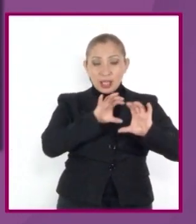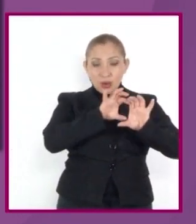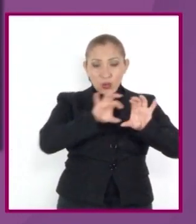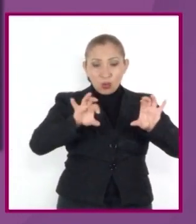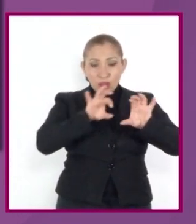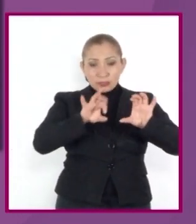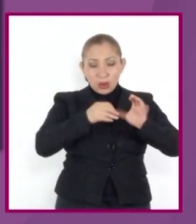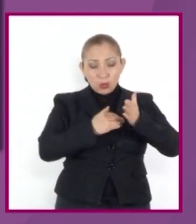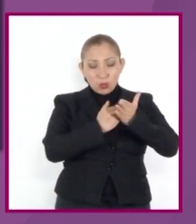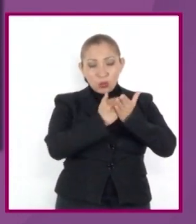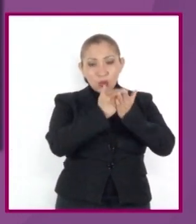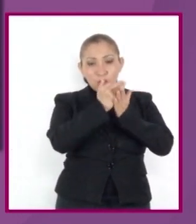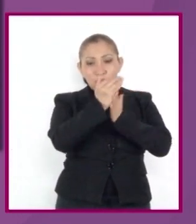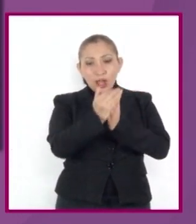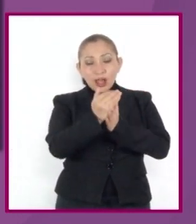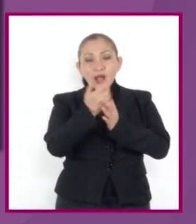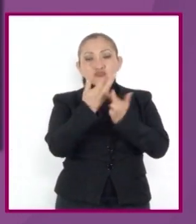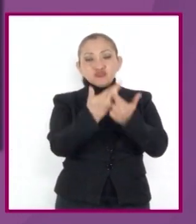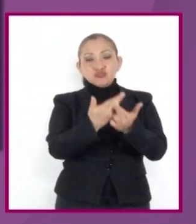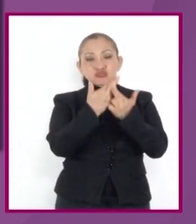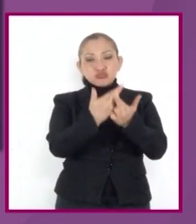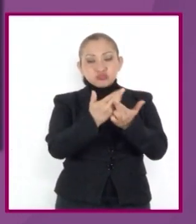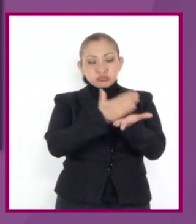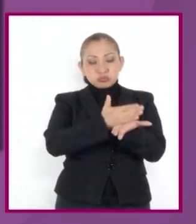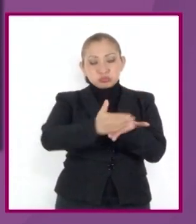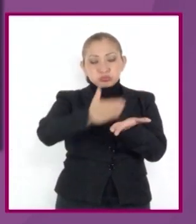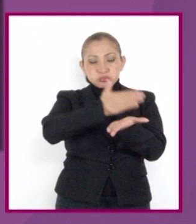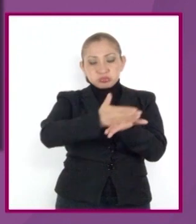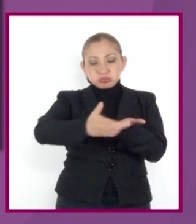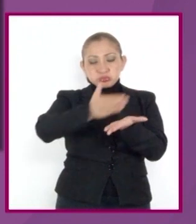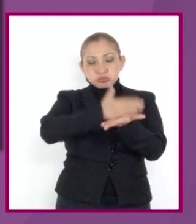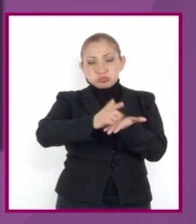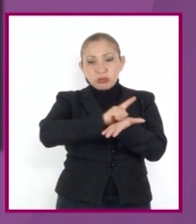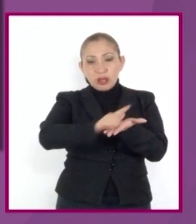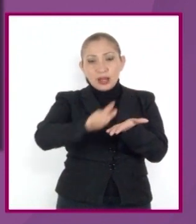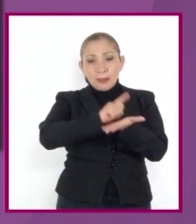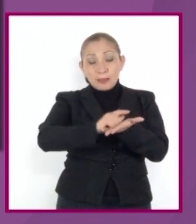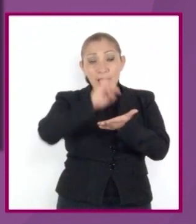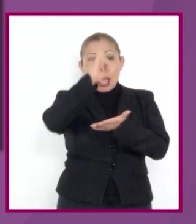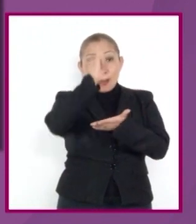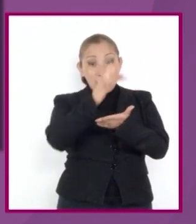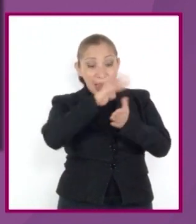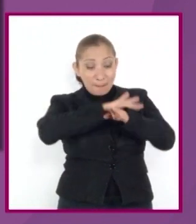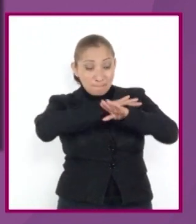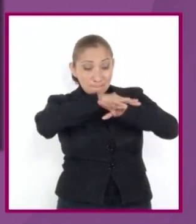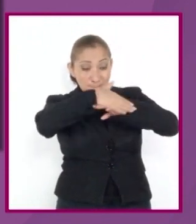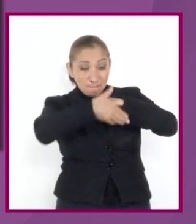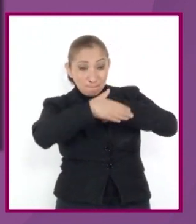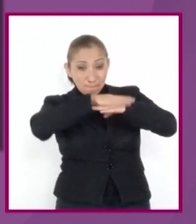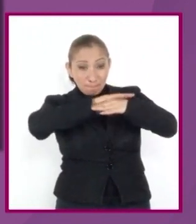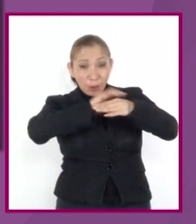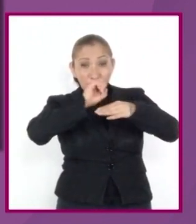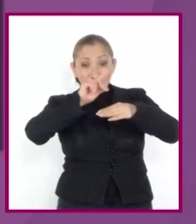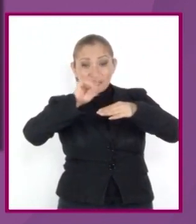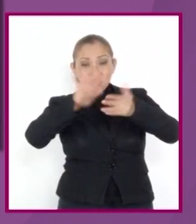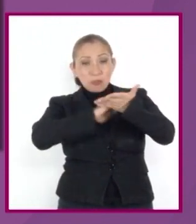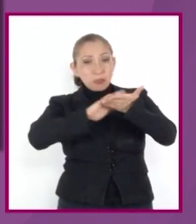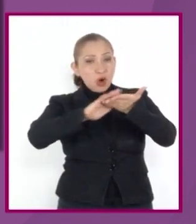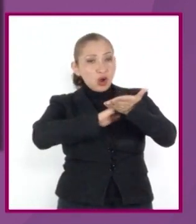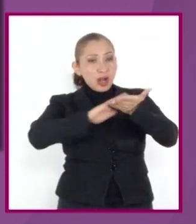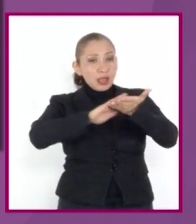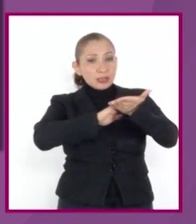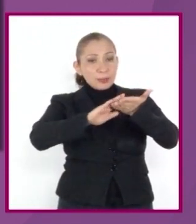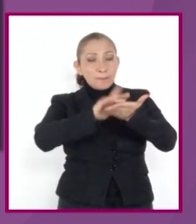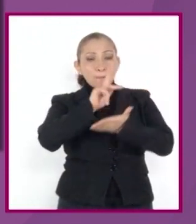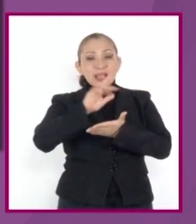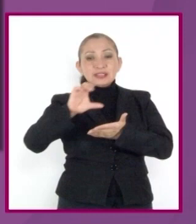y depositado en la tolva de residuos por la navaja limpiadora. La imagen latente sobre la superficie del tambor OPC es borrado por el